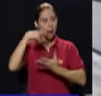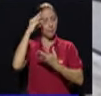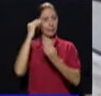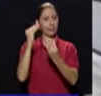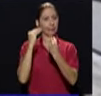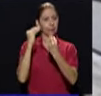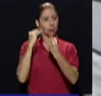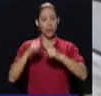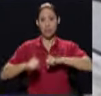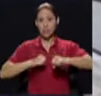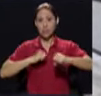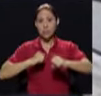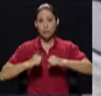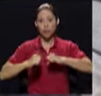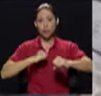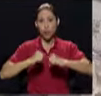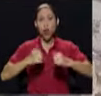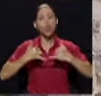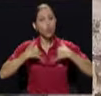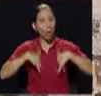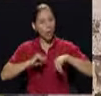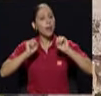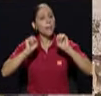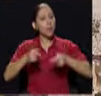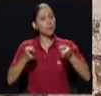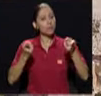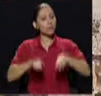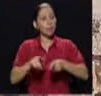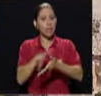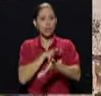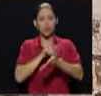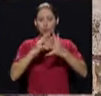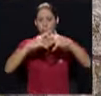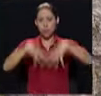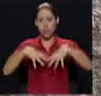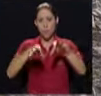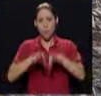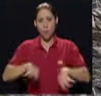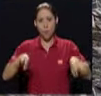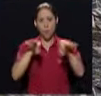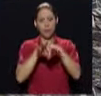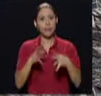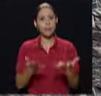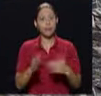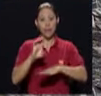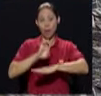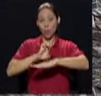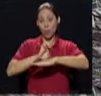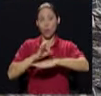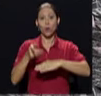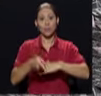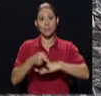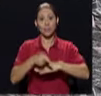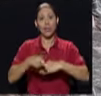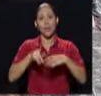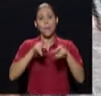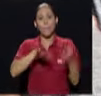nos enseñó que los sismos todavía son capaces de causar destrucciones importantes.